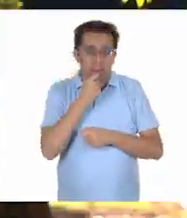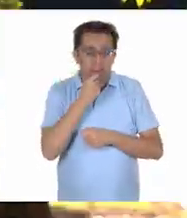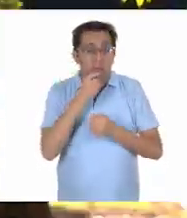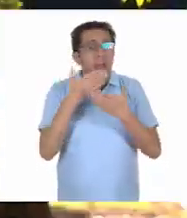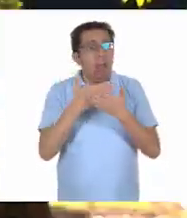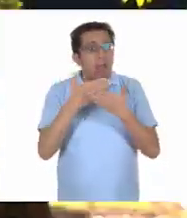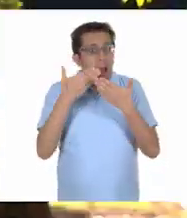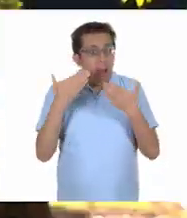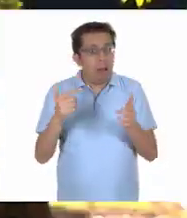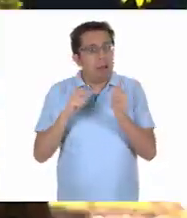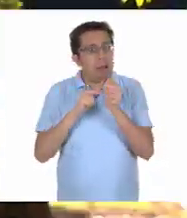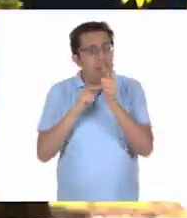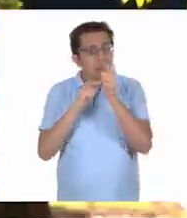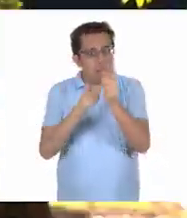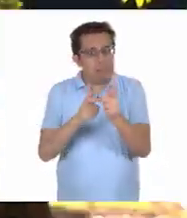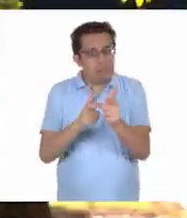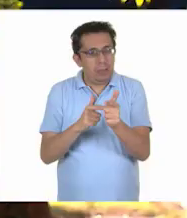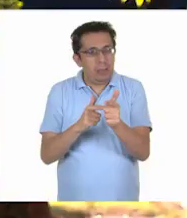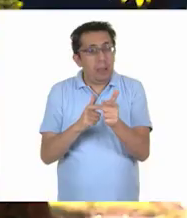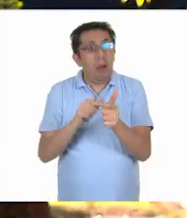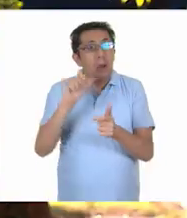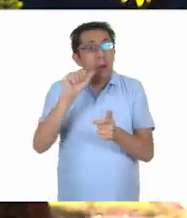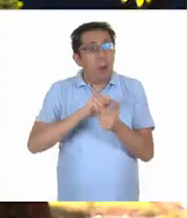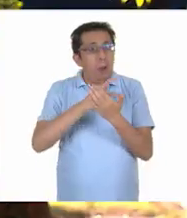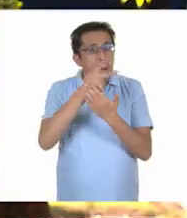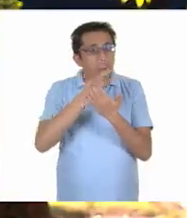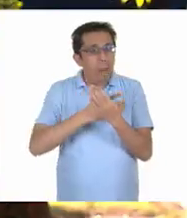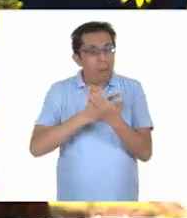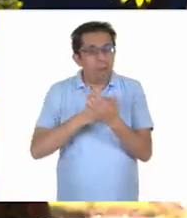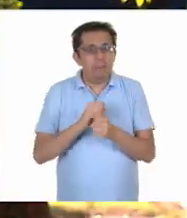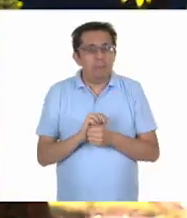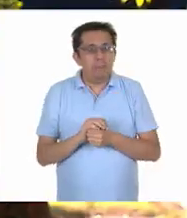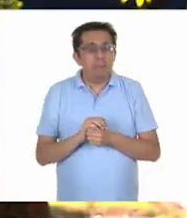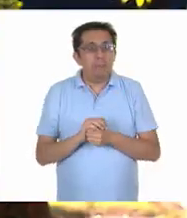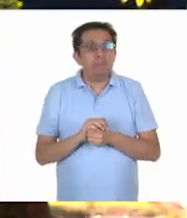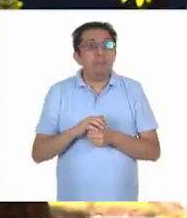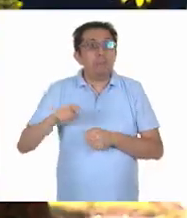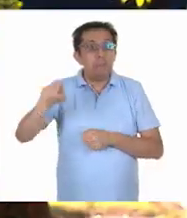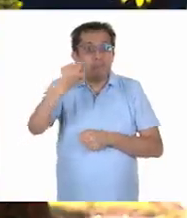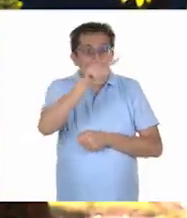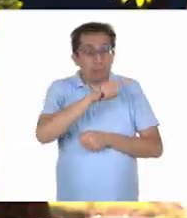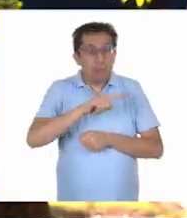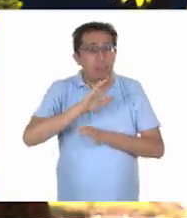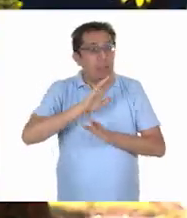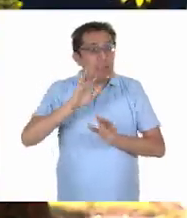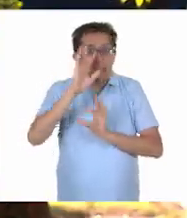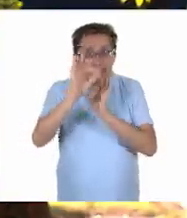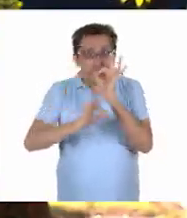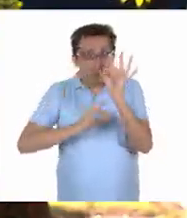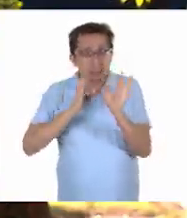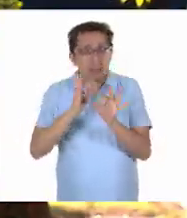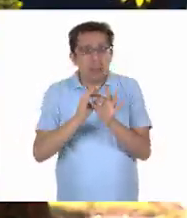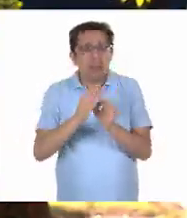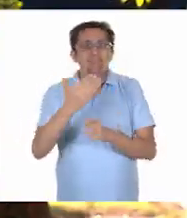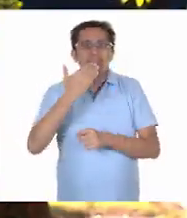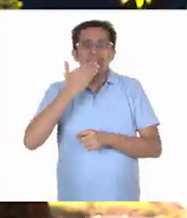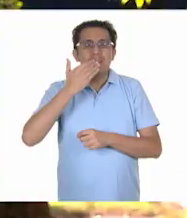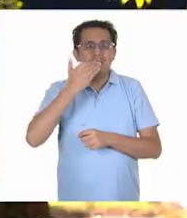es momento de seguir con el programa de hoy. ¿Listas? ¿Listos?